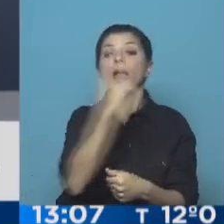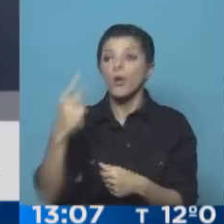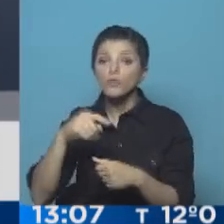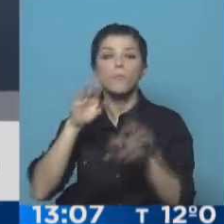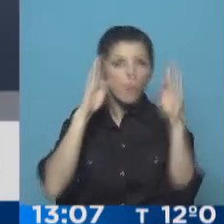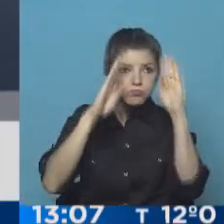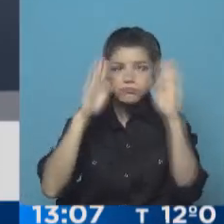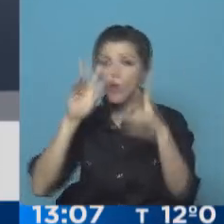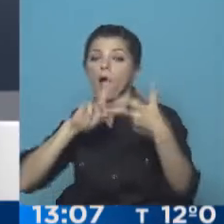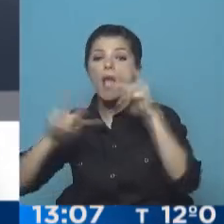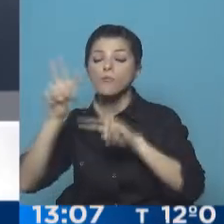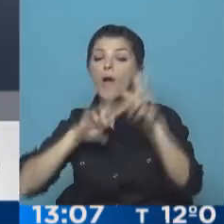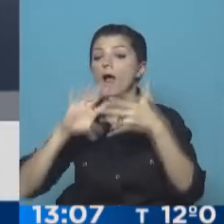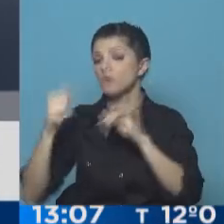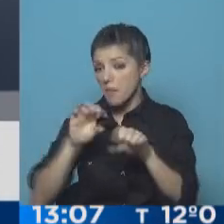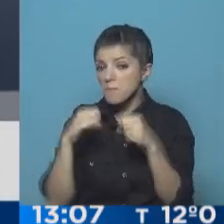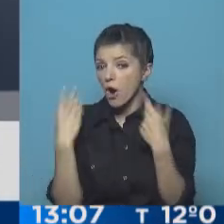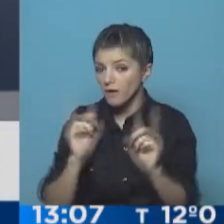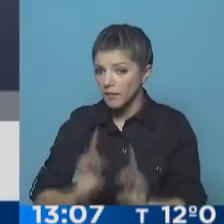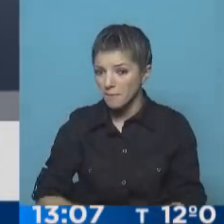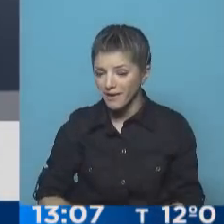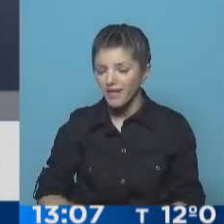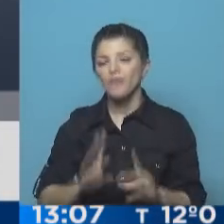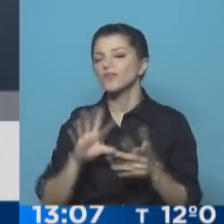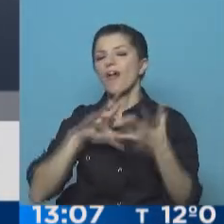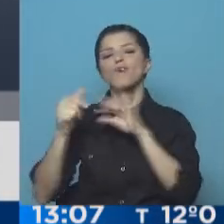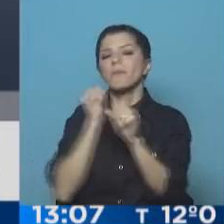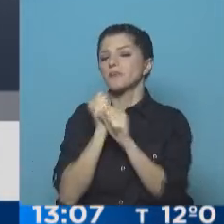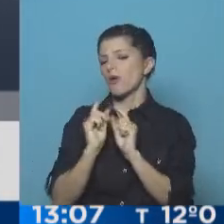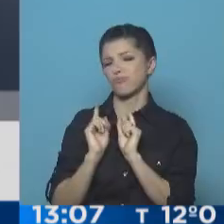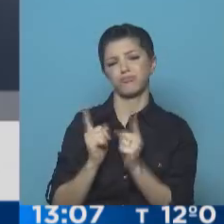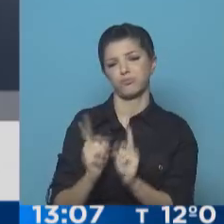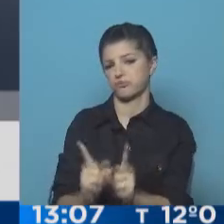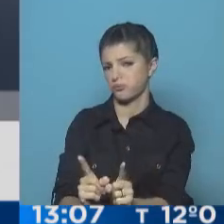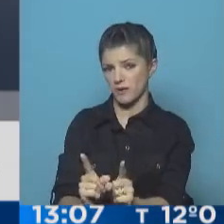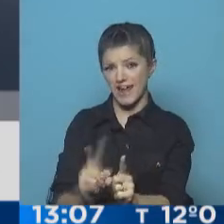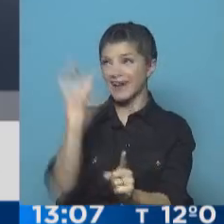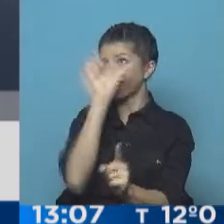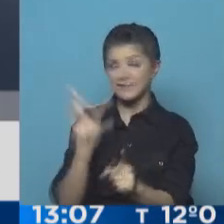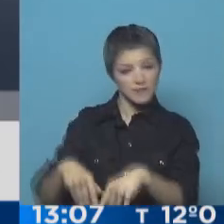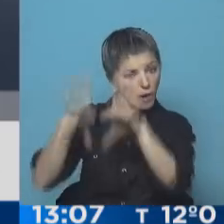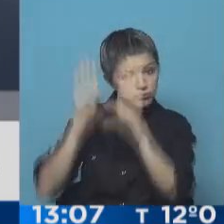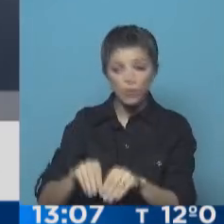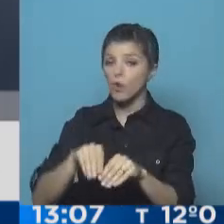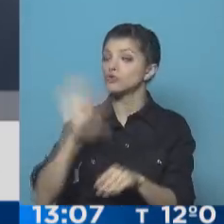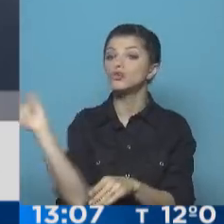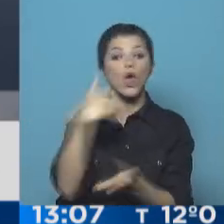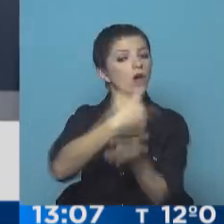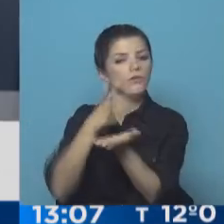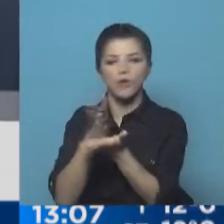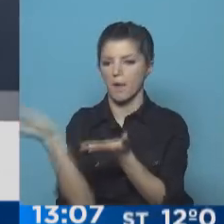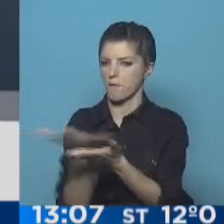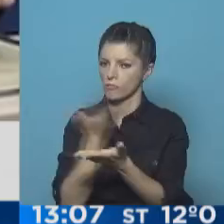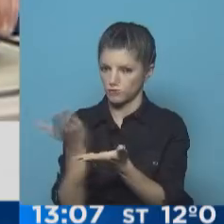hicimos referencia Así que va a seguir siendo de la misma manera a lo largo de ancho de la Argentina con cada sector productivo con